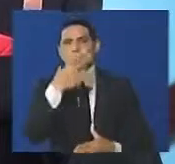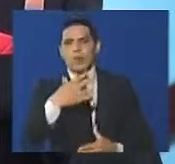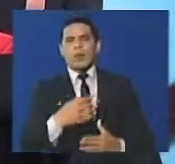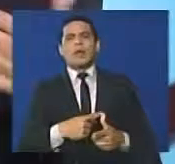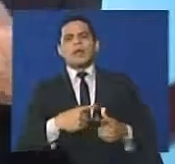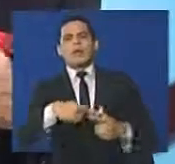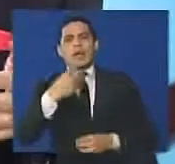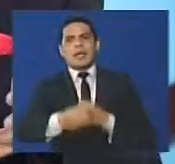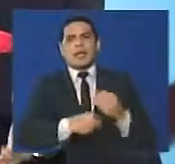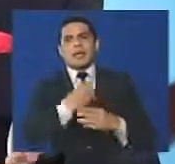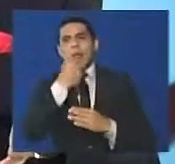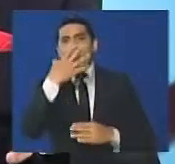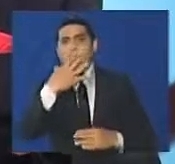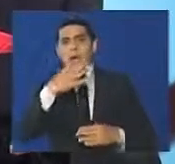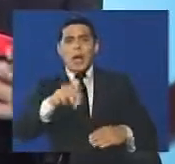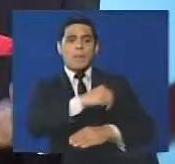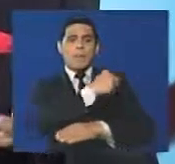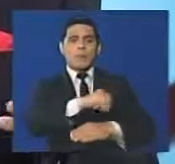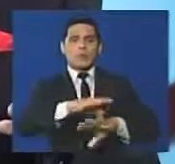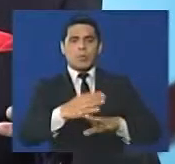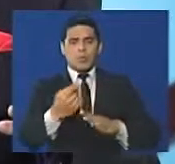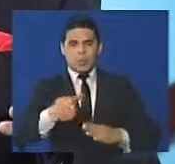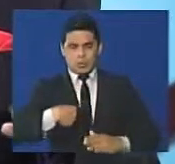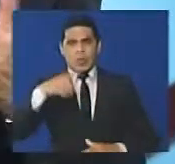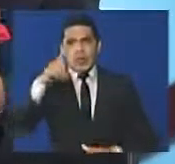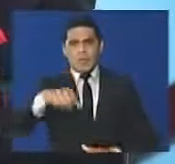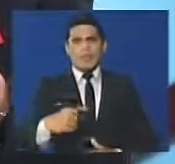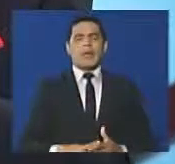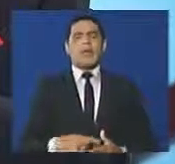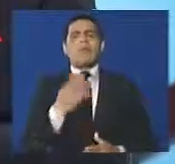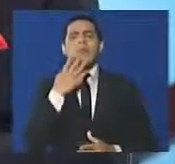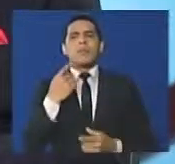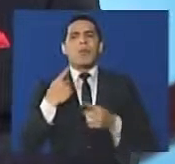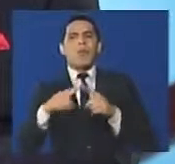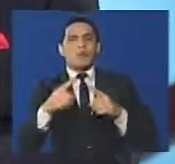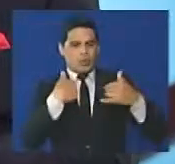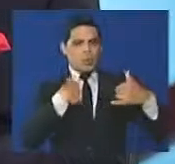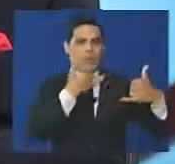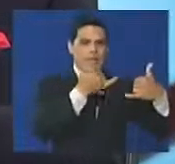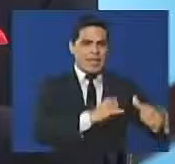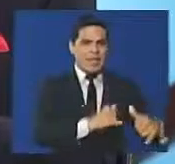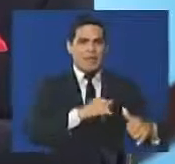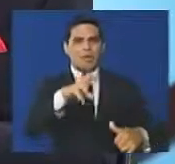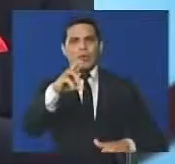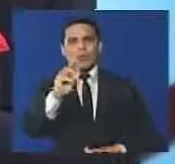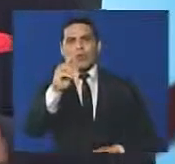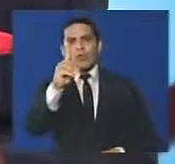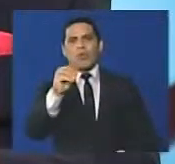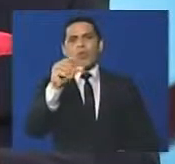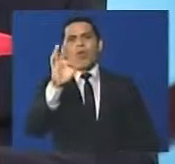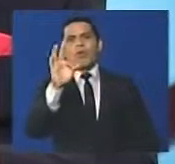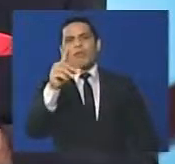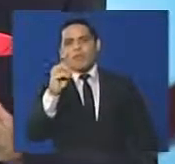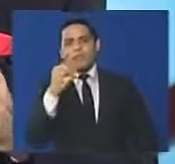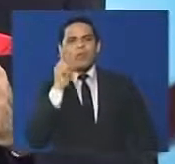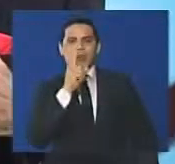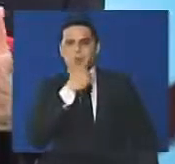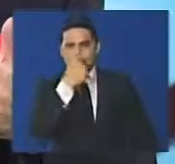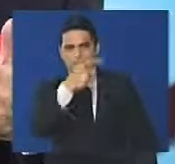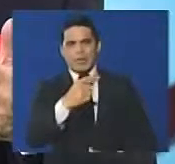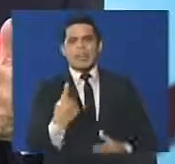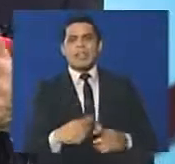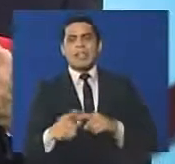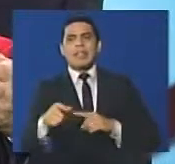música. Y también me siento orgulloso porque la otra noche, otro de los hijos míos, que se llama Rodolfo,